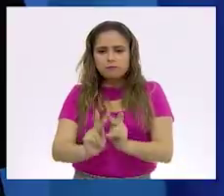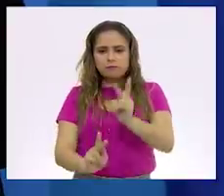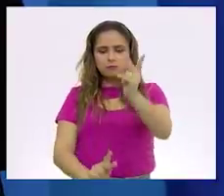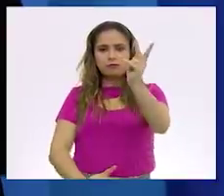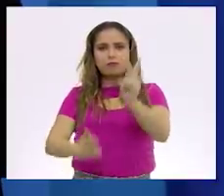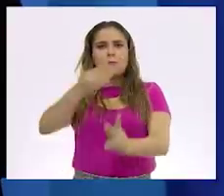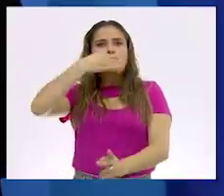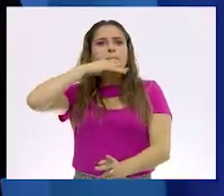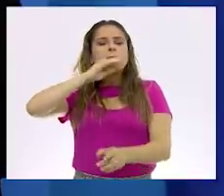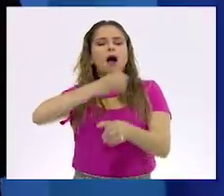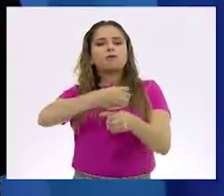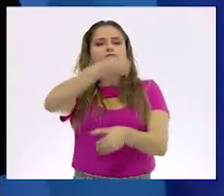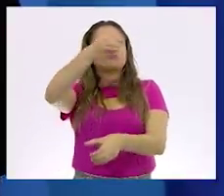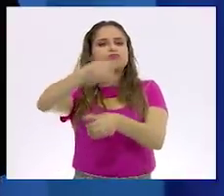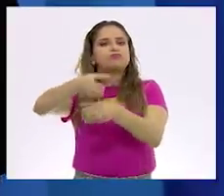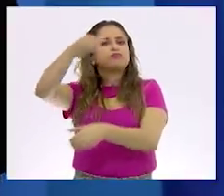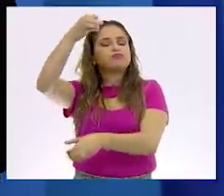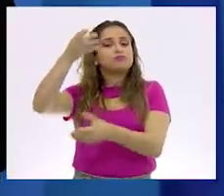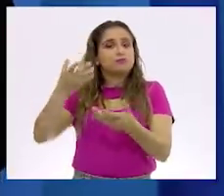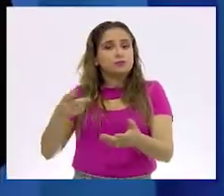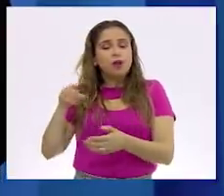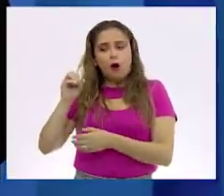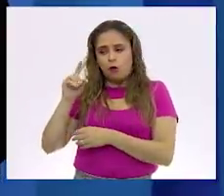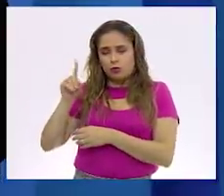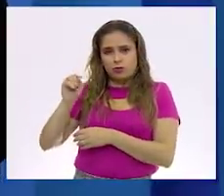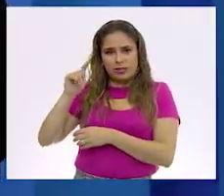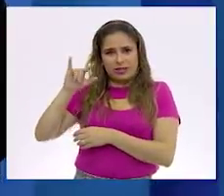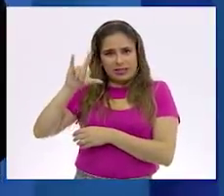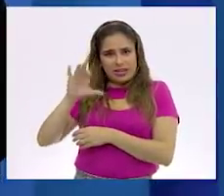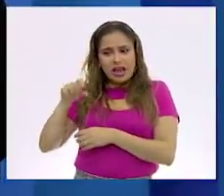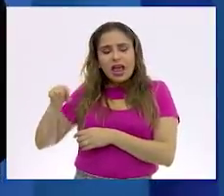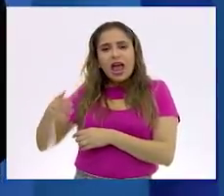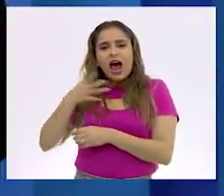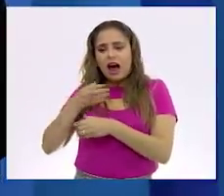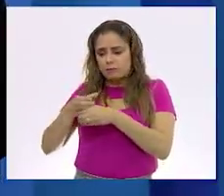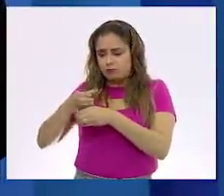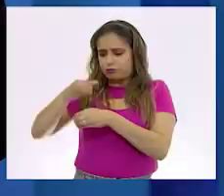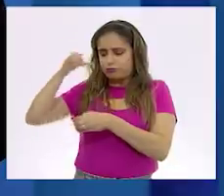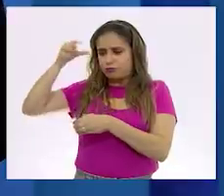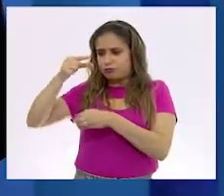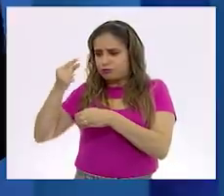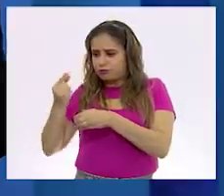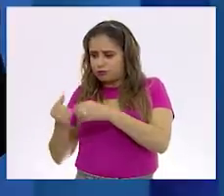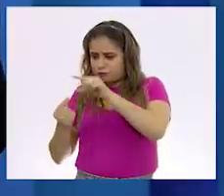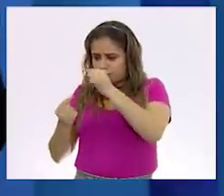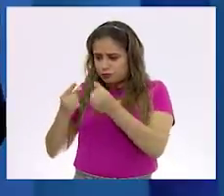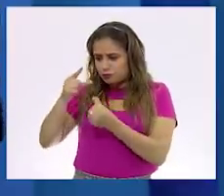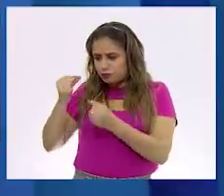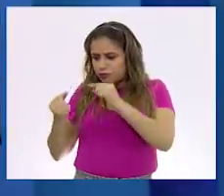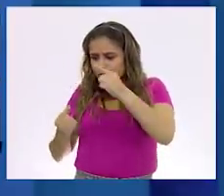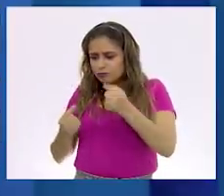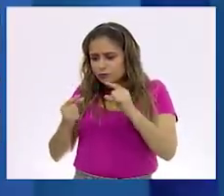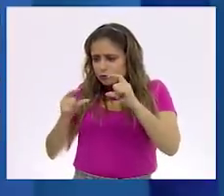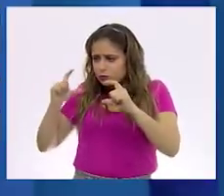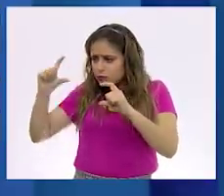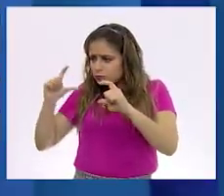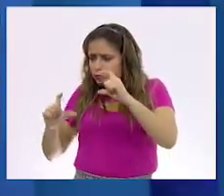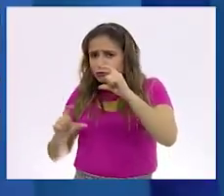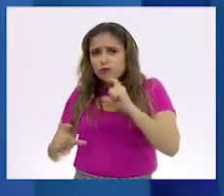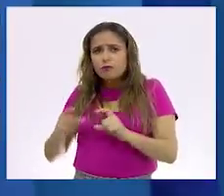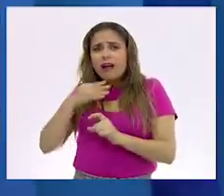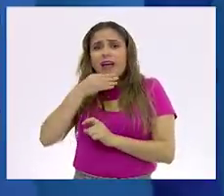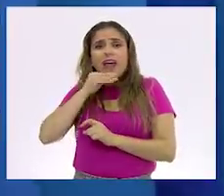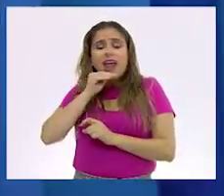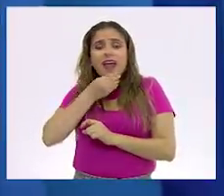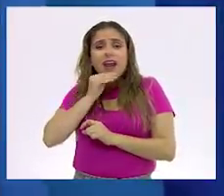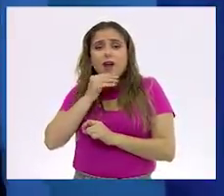una planta similar a un pasto que presenta numerosos tallos que producen pequeñas mazorcas con solo